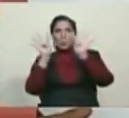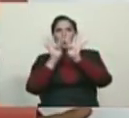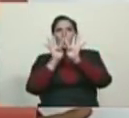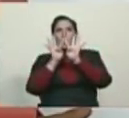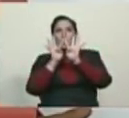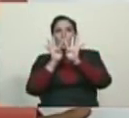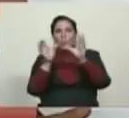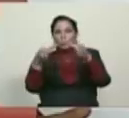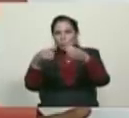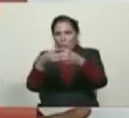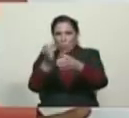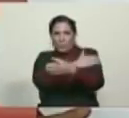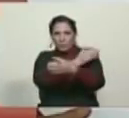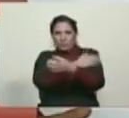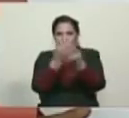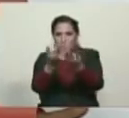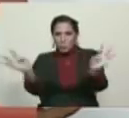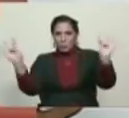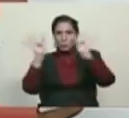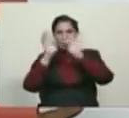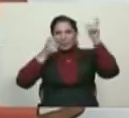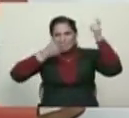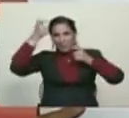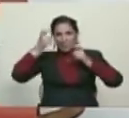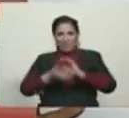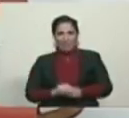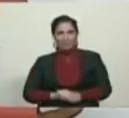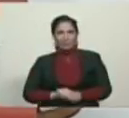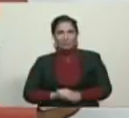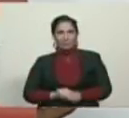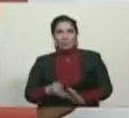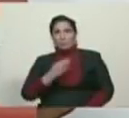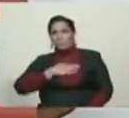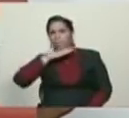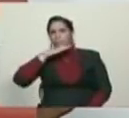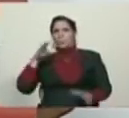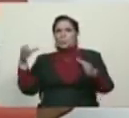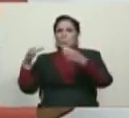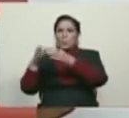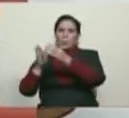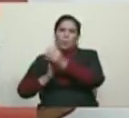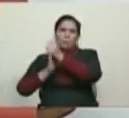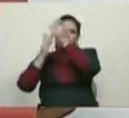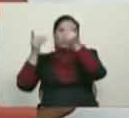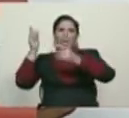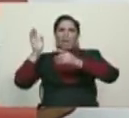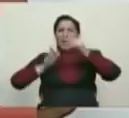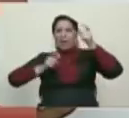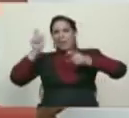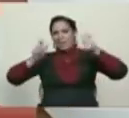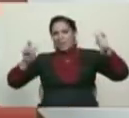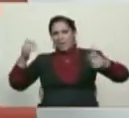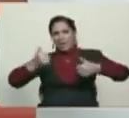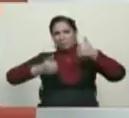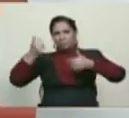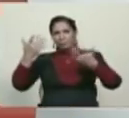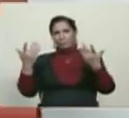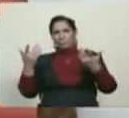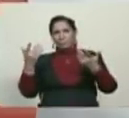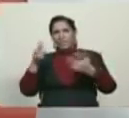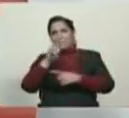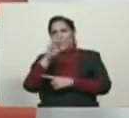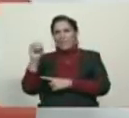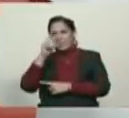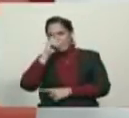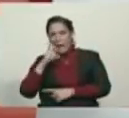Están rodeados, ¿verdad? Están llenos de una dirigencia que tiene 20 años tratando de hacer lo mismo y no han